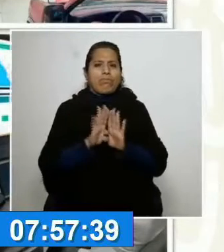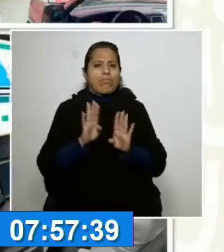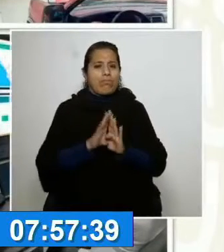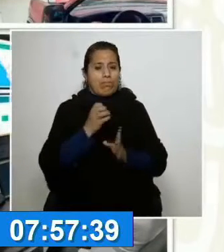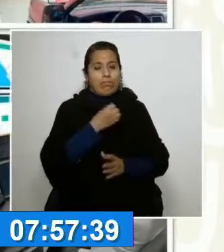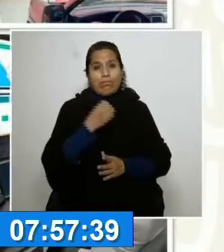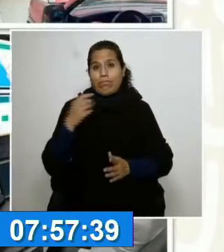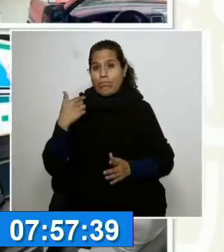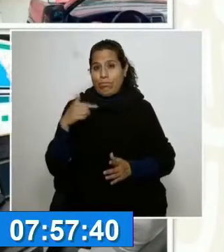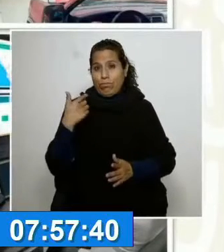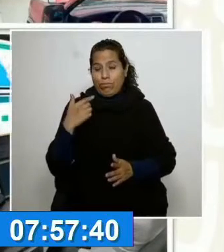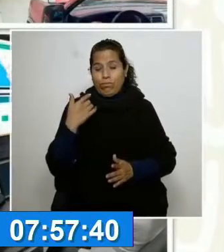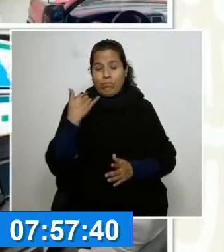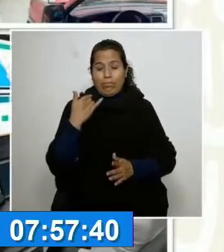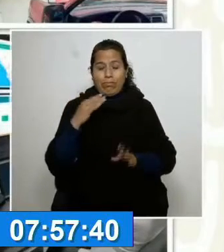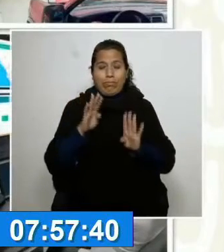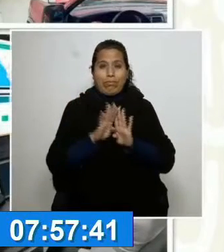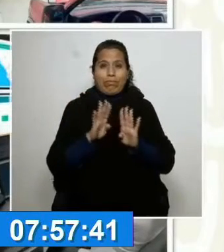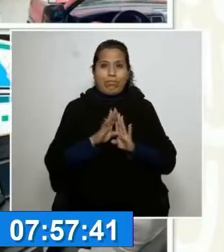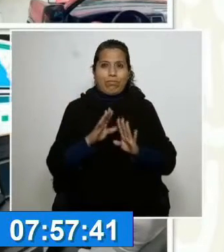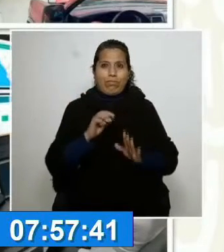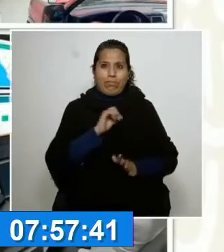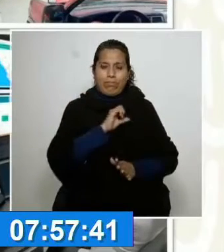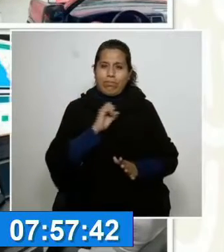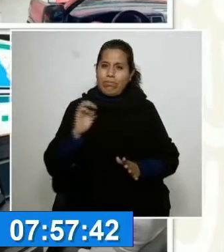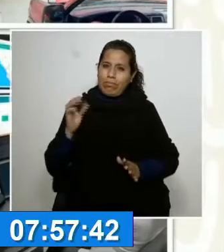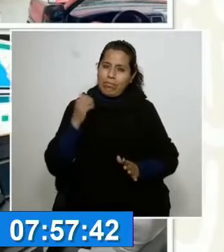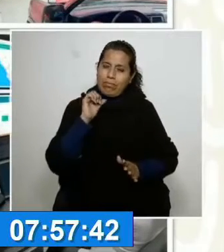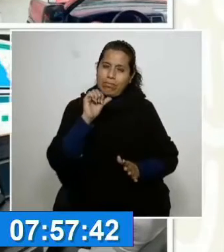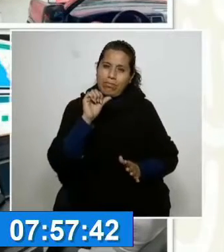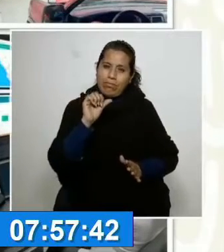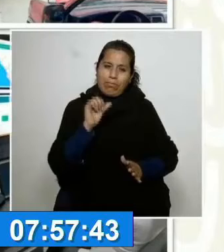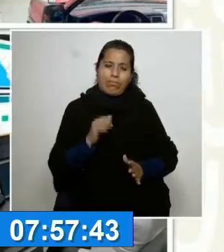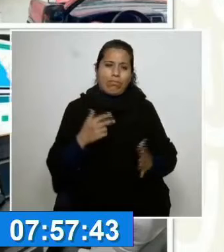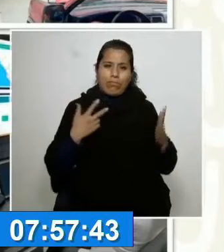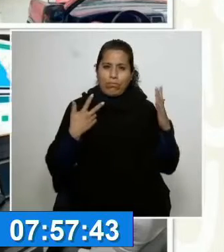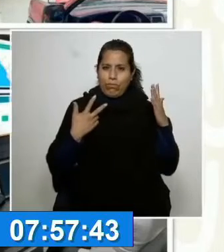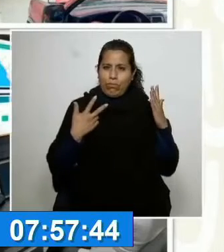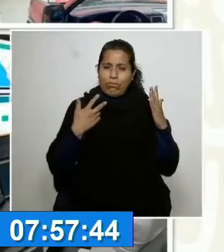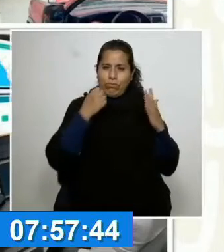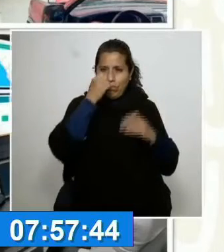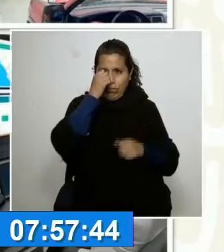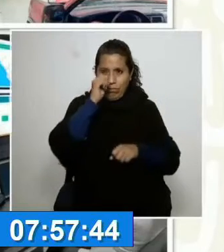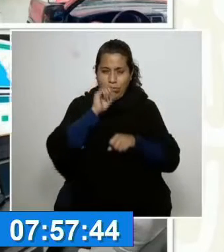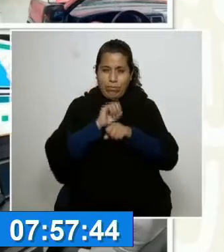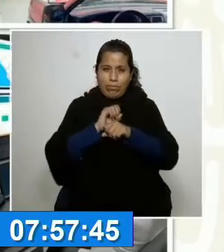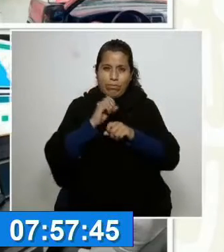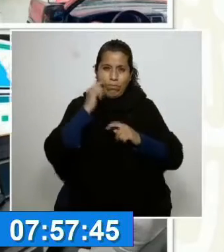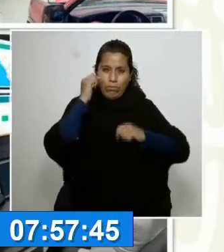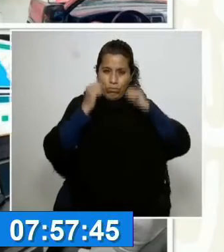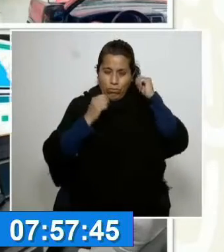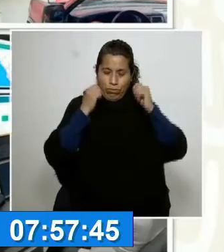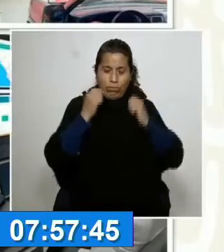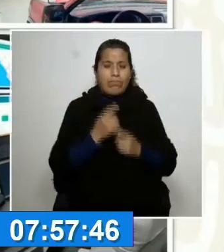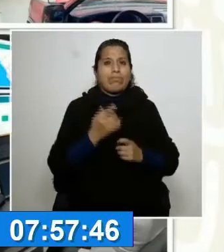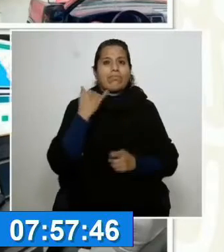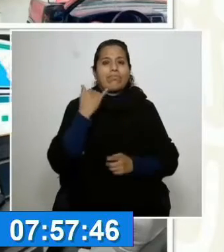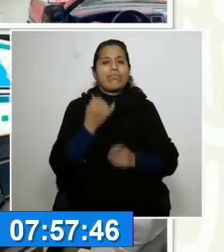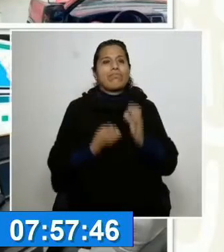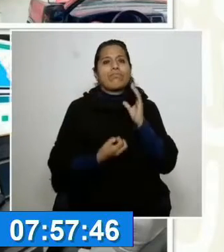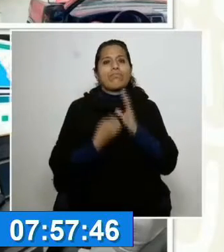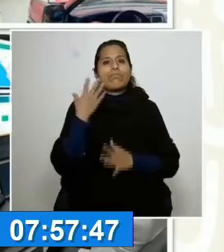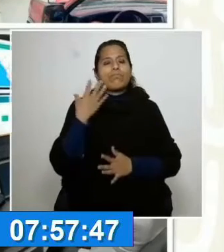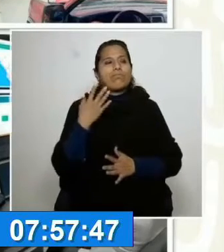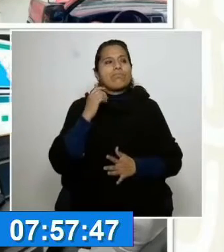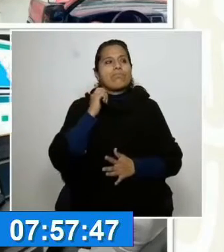la cuerda floja, espectáculo que espera la participación de unos 5.000 personas y 10 países, se informó.